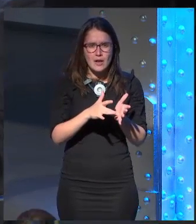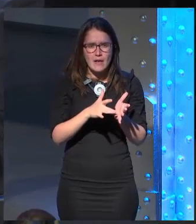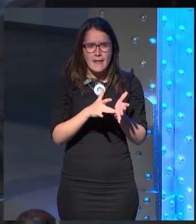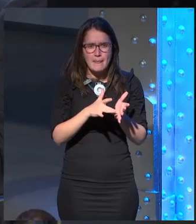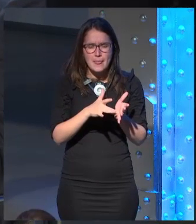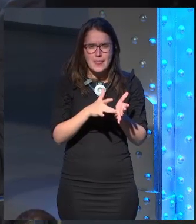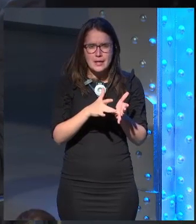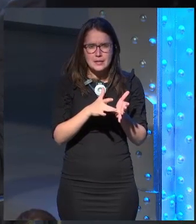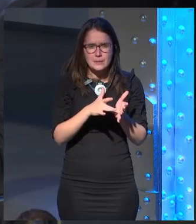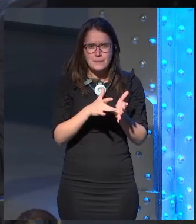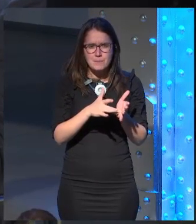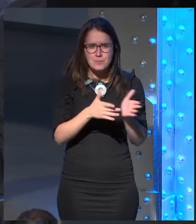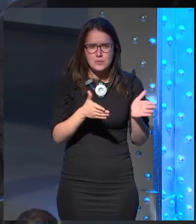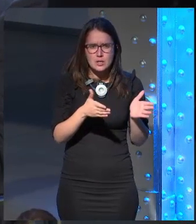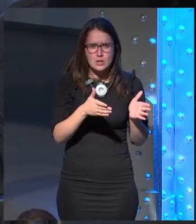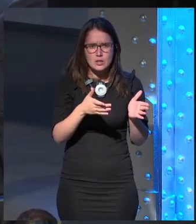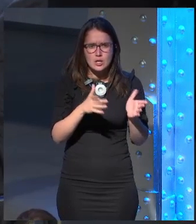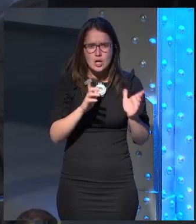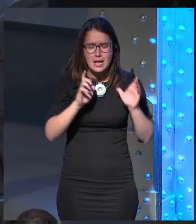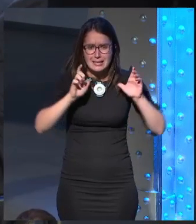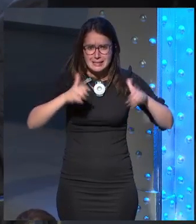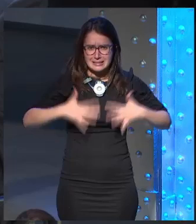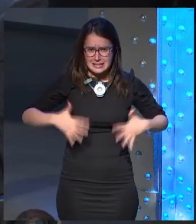escafandra y